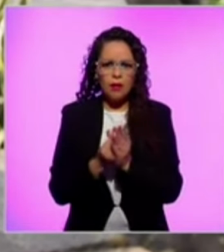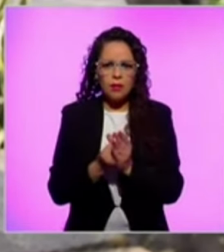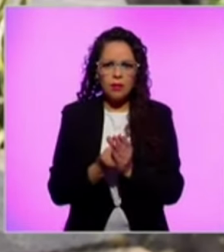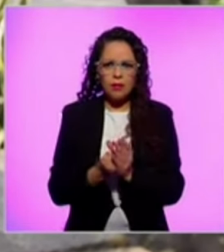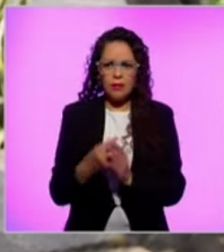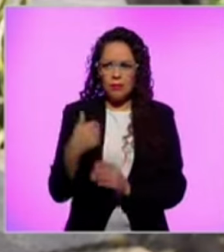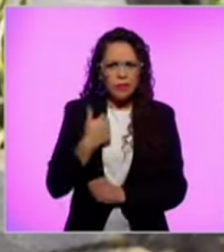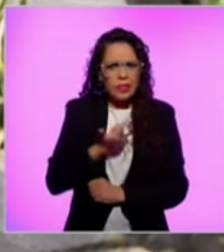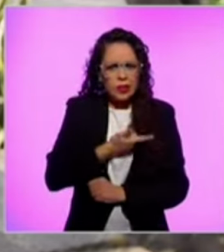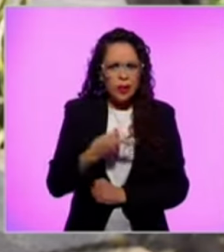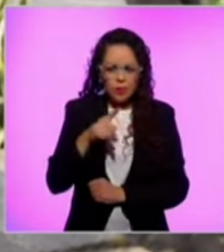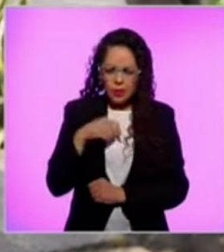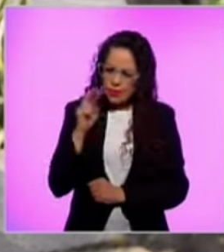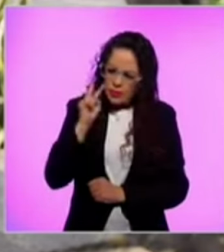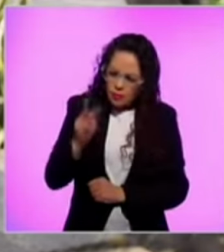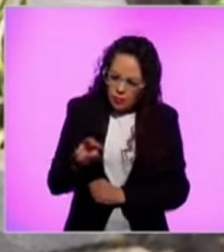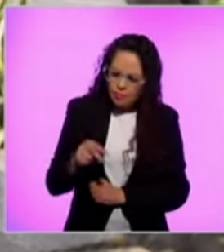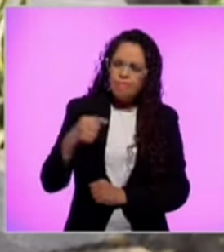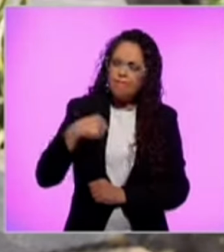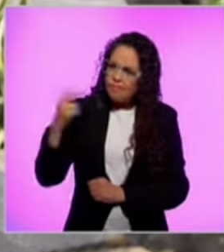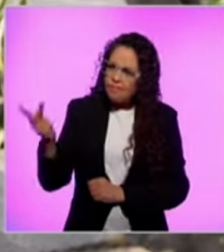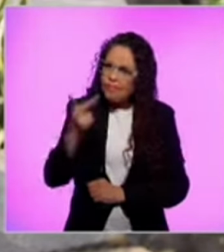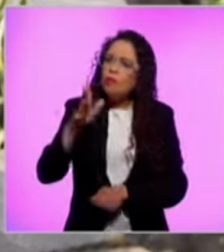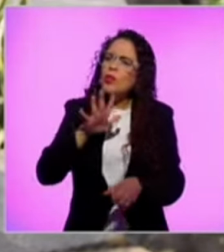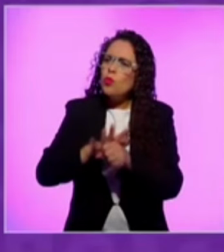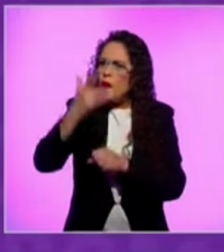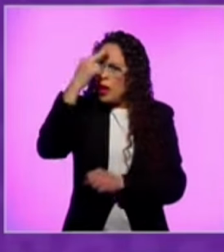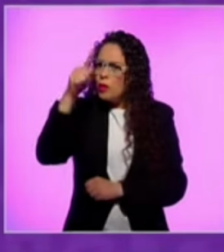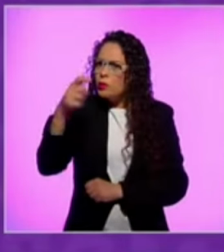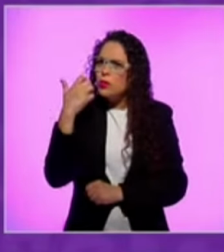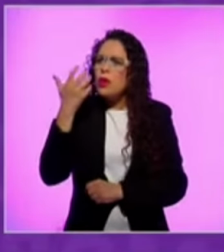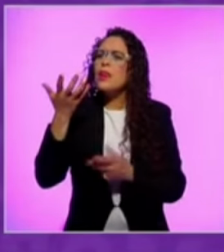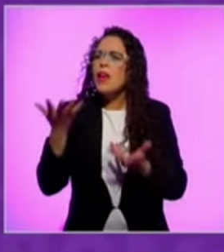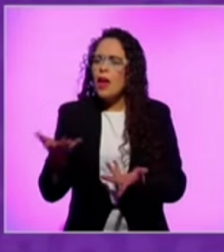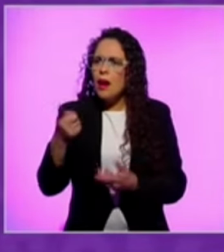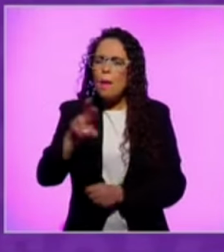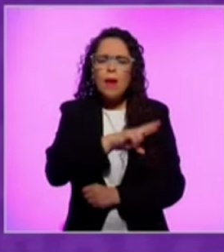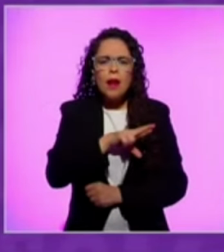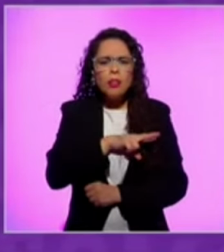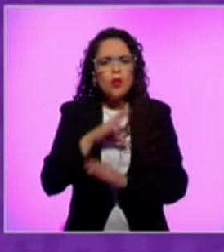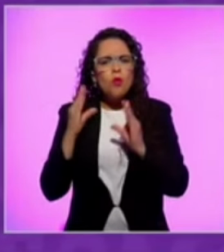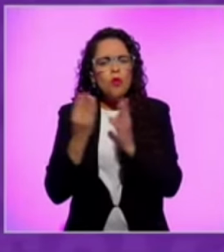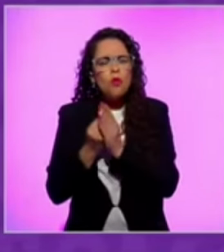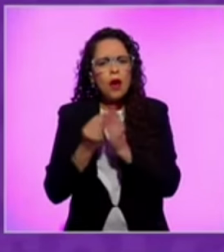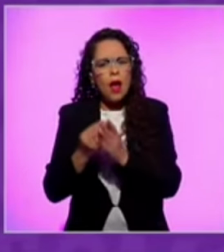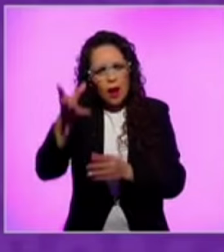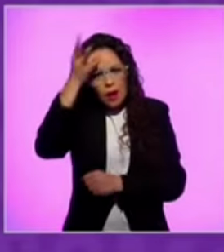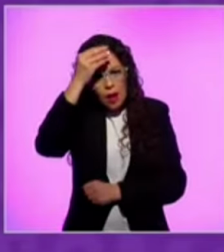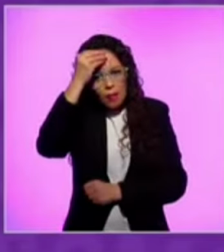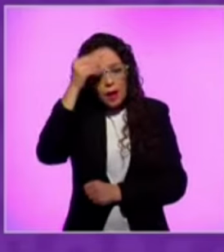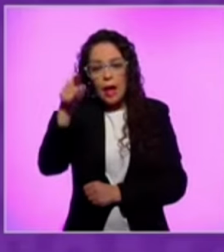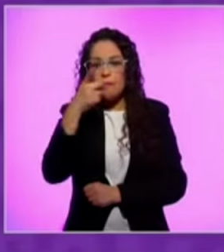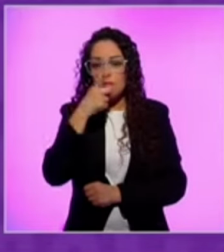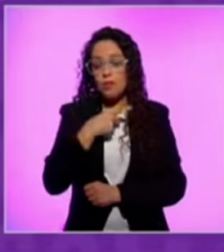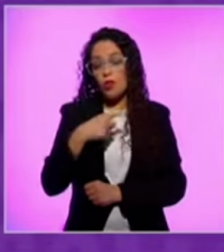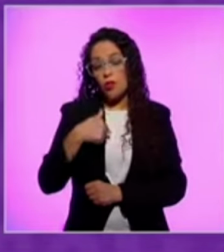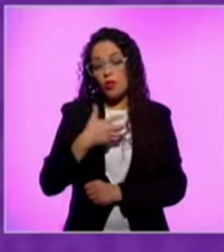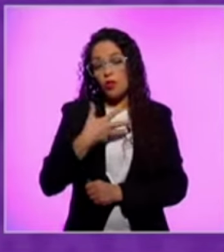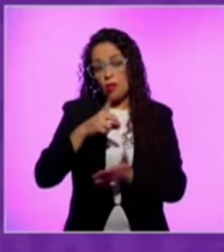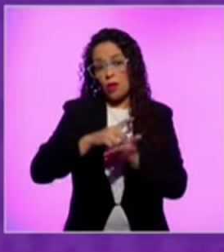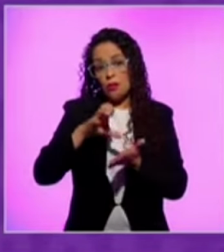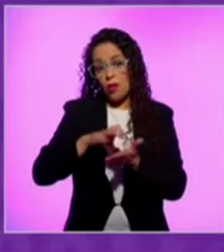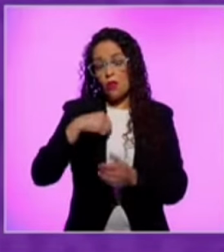clases particulares, pero le escribí para ver por qué era el motivo y ahí me dijo que era porque tenía una discapacidad, que era ciega